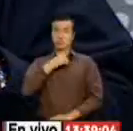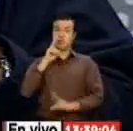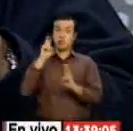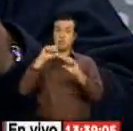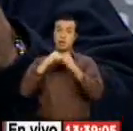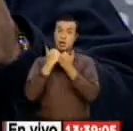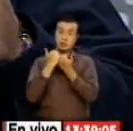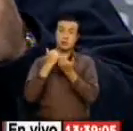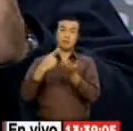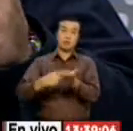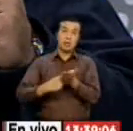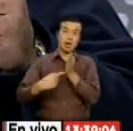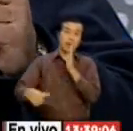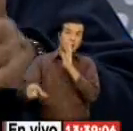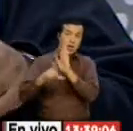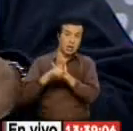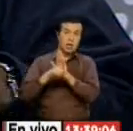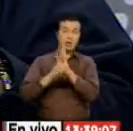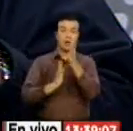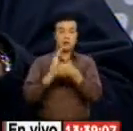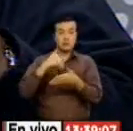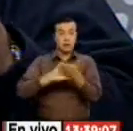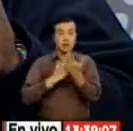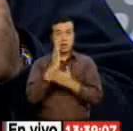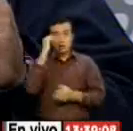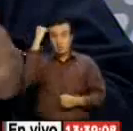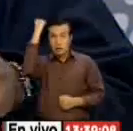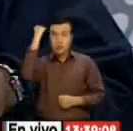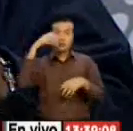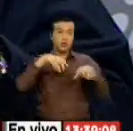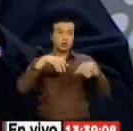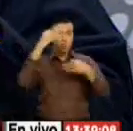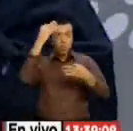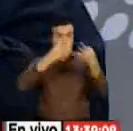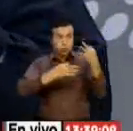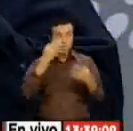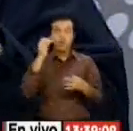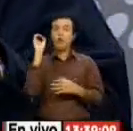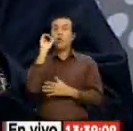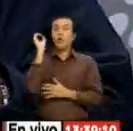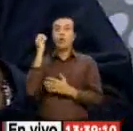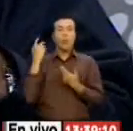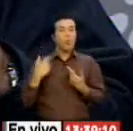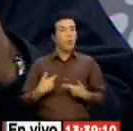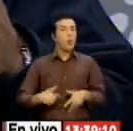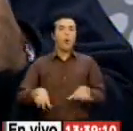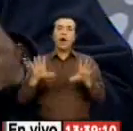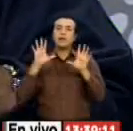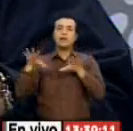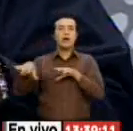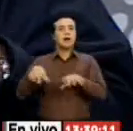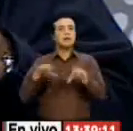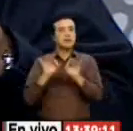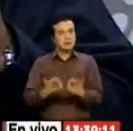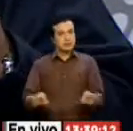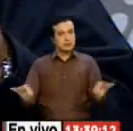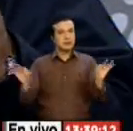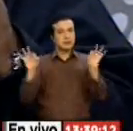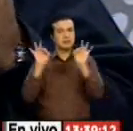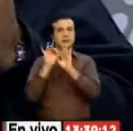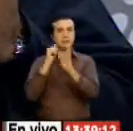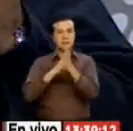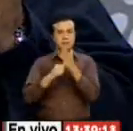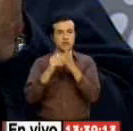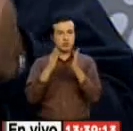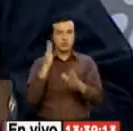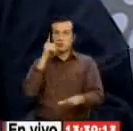parlamentarias, medidas de exigibilidad de derechos, medidas de acciones judiciales, medidas que permitan la efectividad a los ministerios